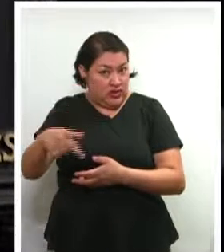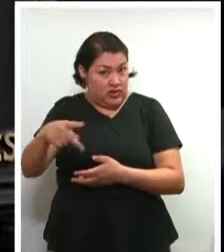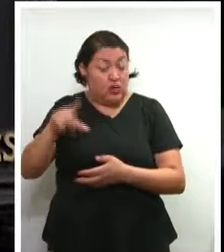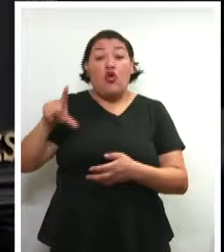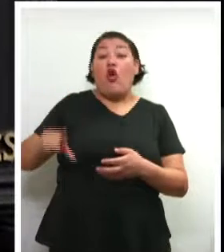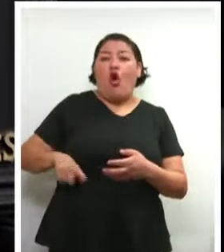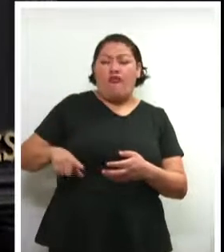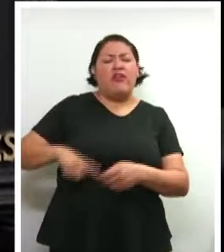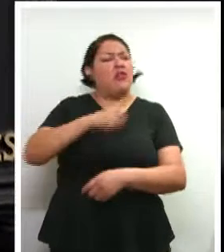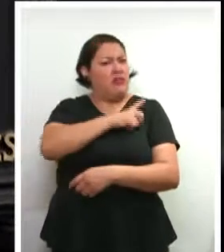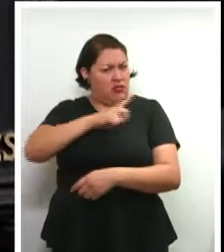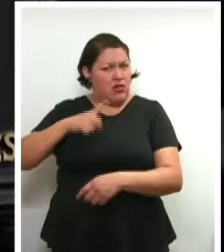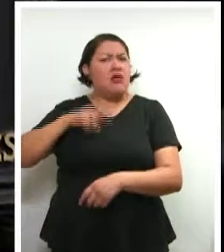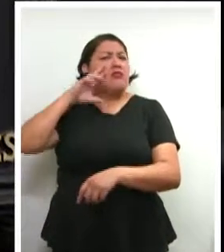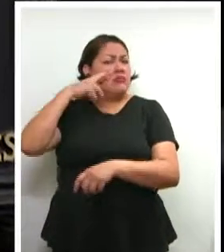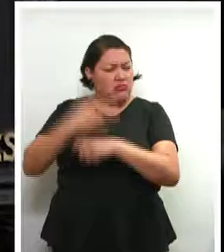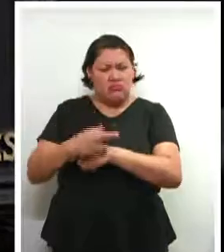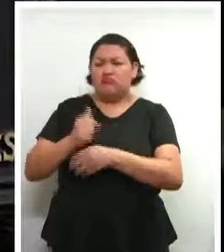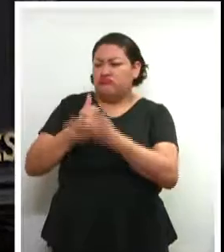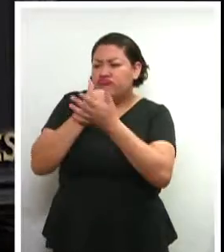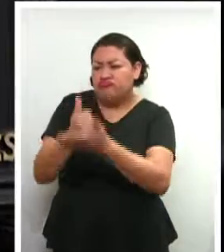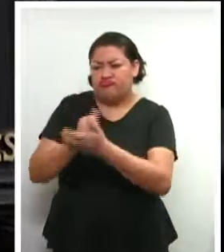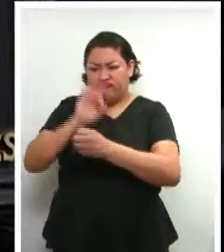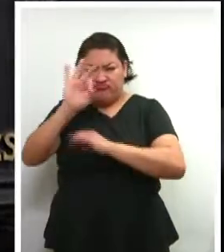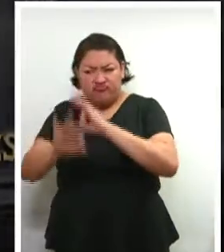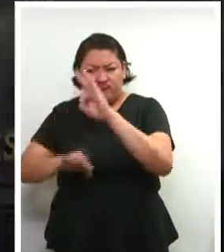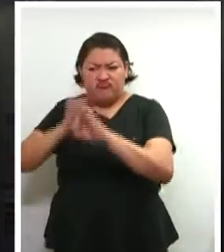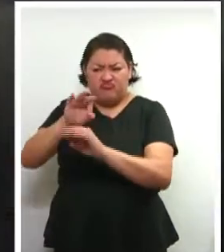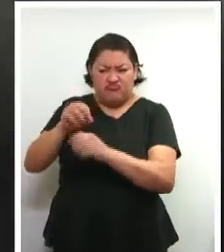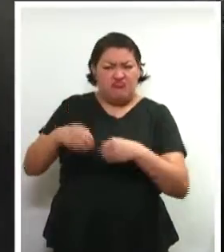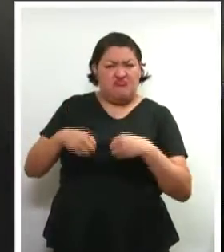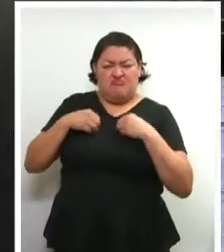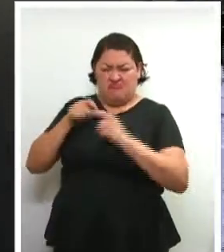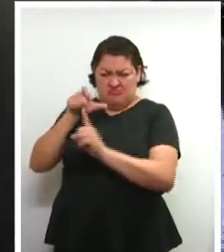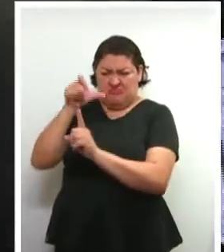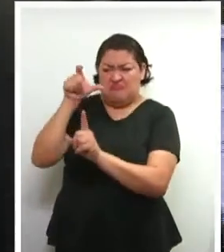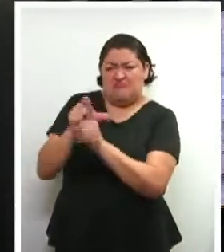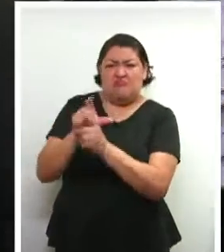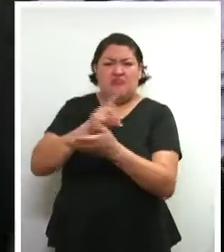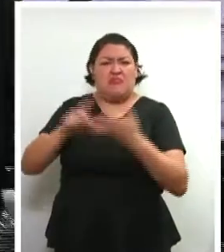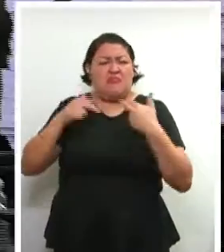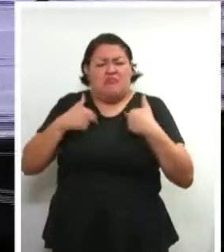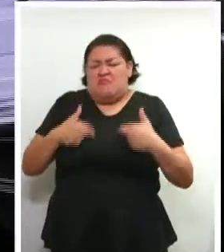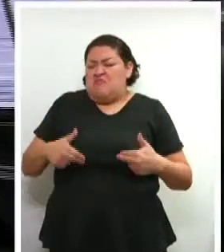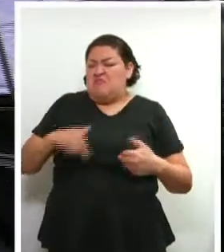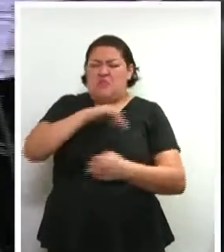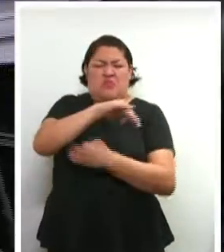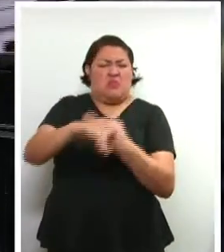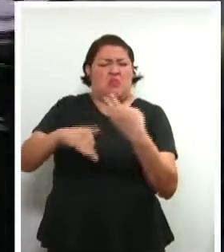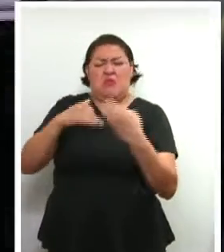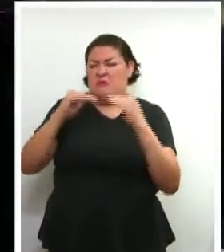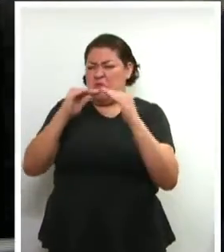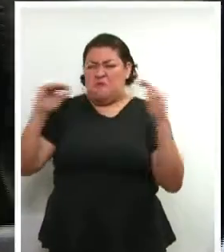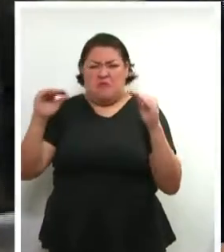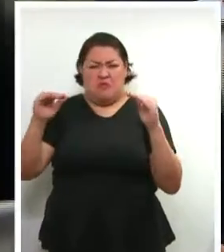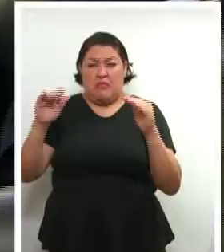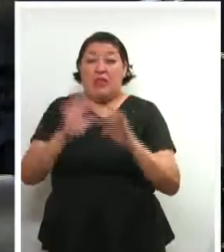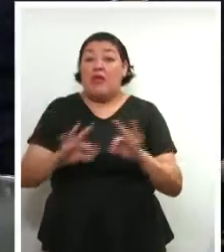que tienen la obligación de promover, respetar y proteger y sobre todo garantizar los derechos humanos de la comunidad y